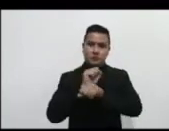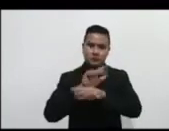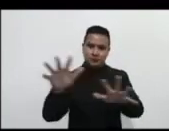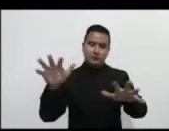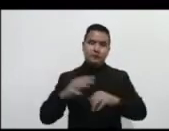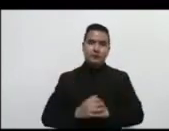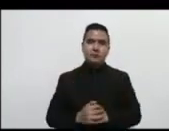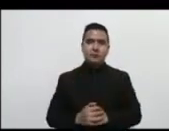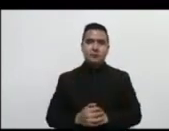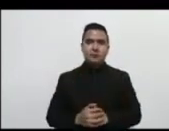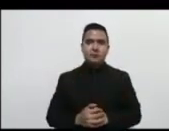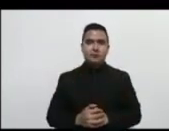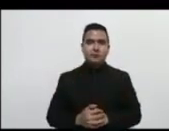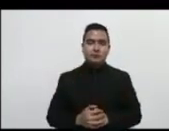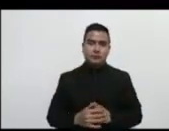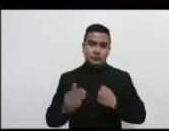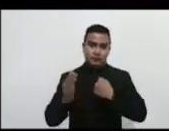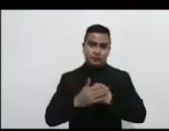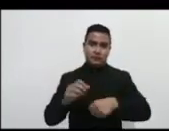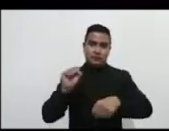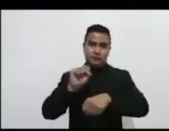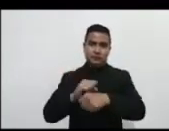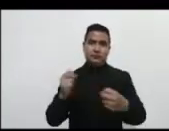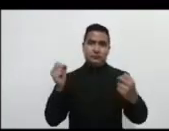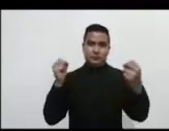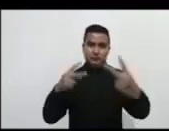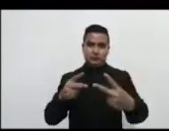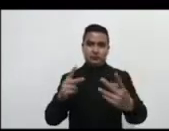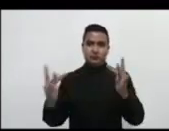de La Urna, llevado hasta ustedes